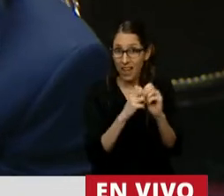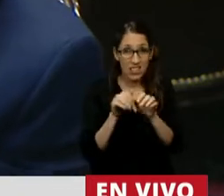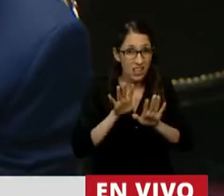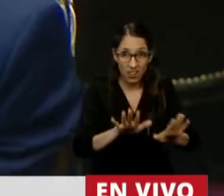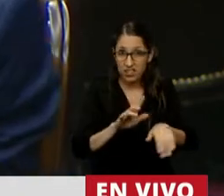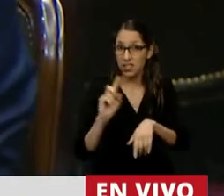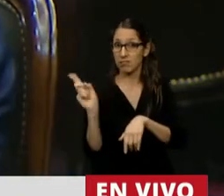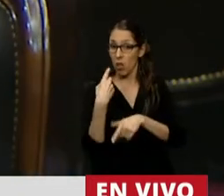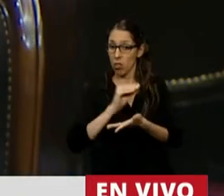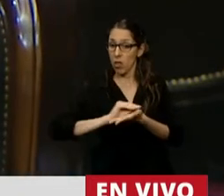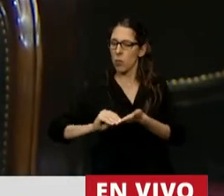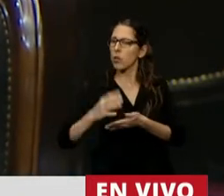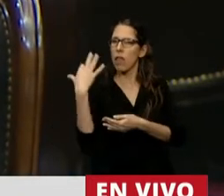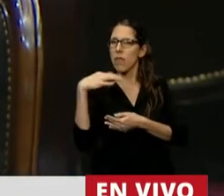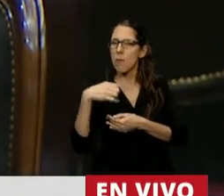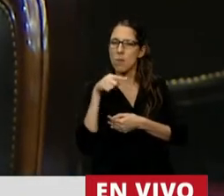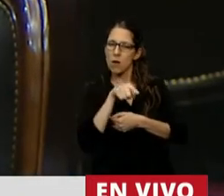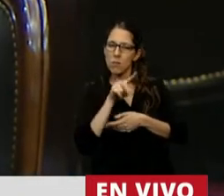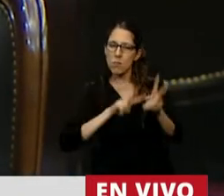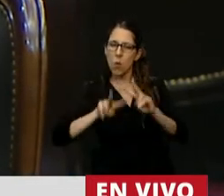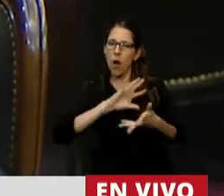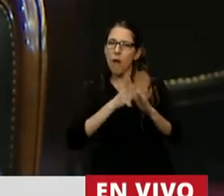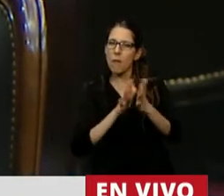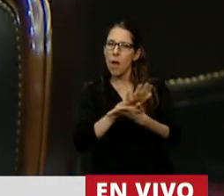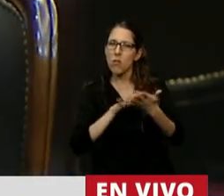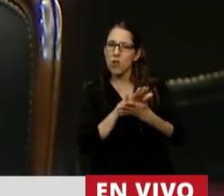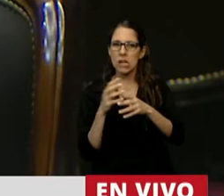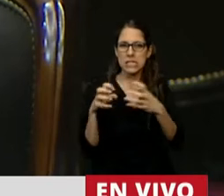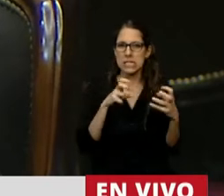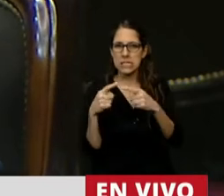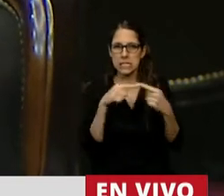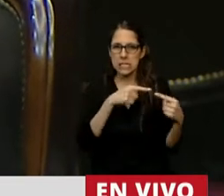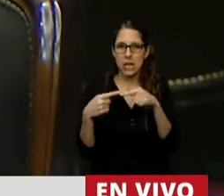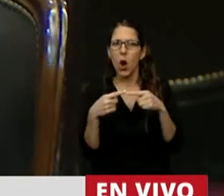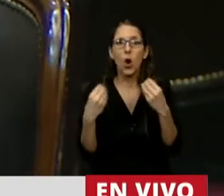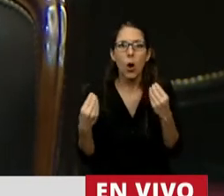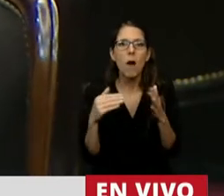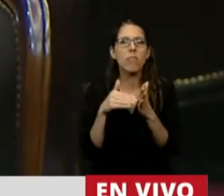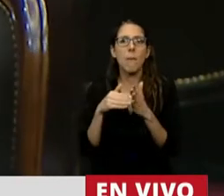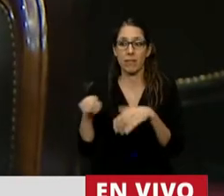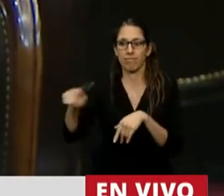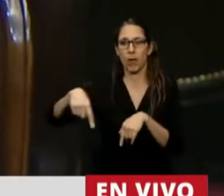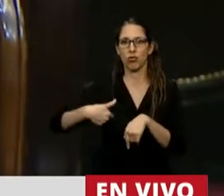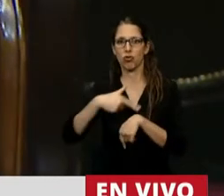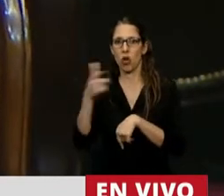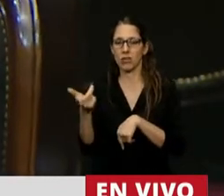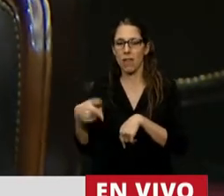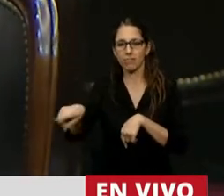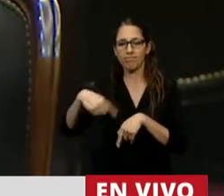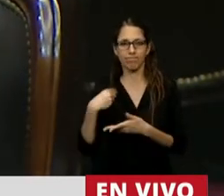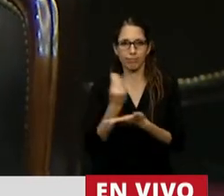este planteo, esta tensión, desde el lugar que nos da la sociedad. El